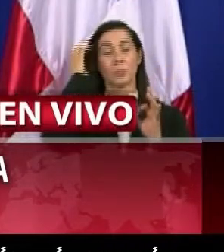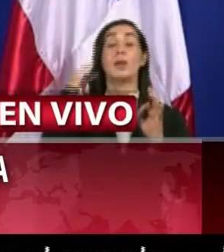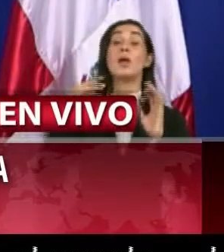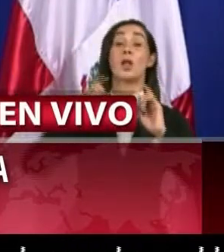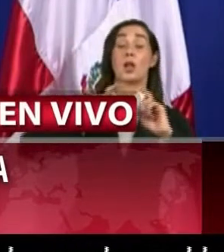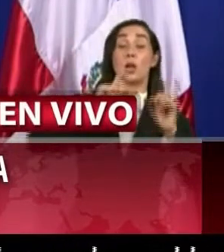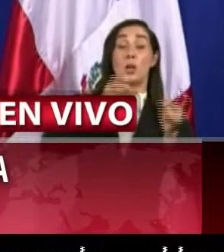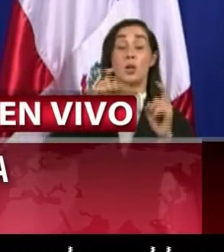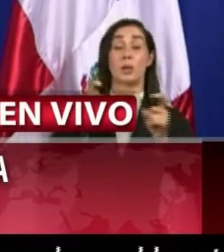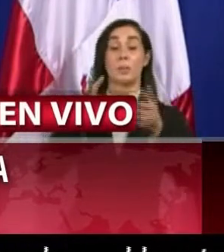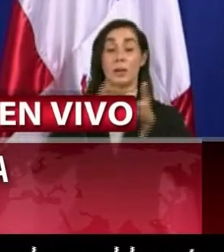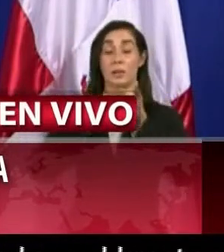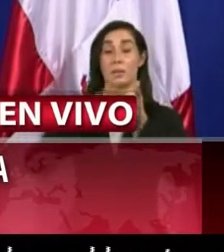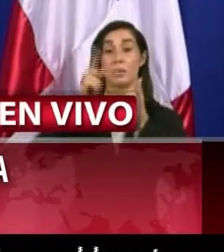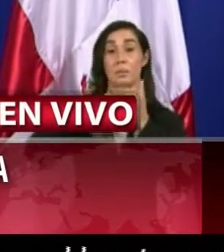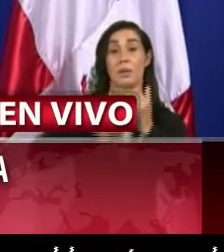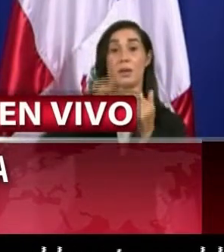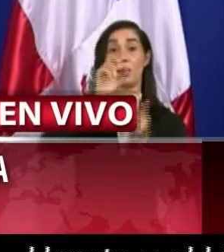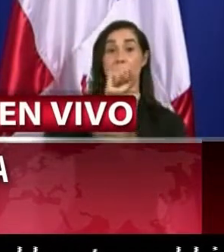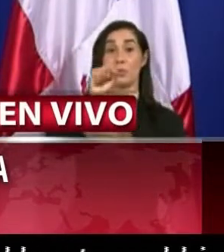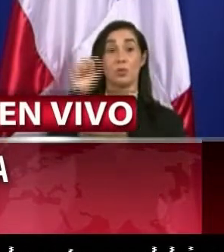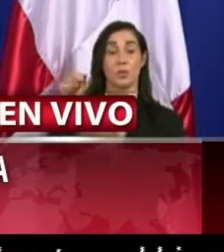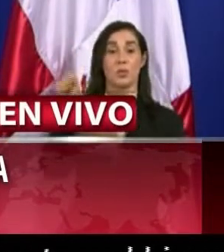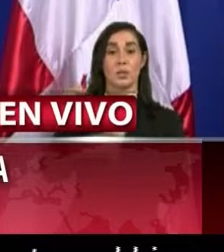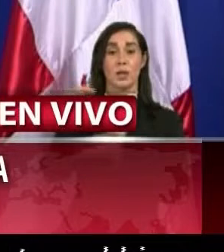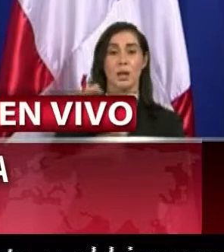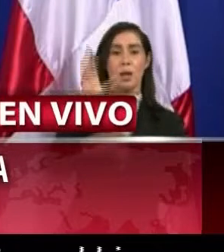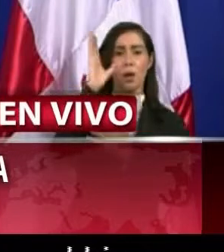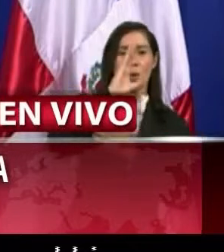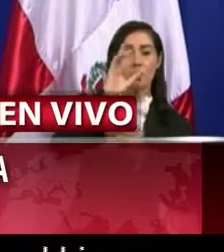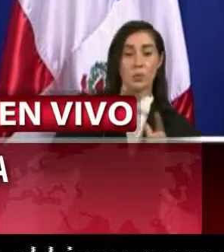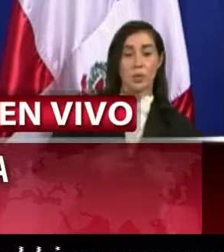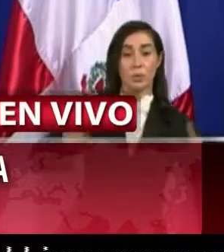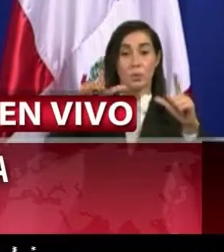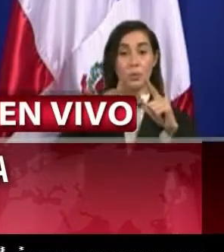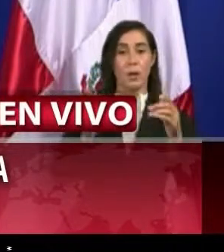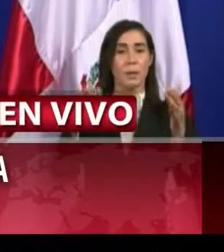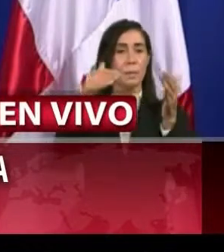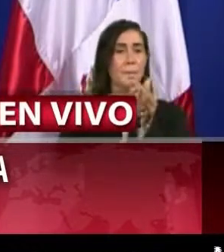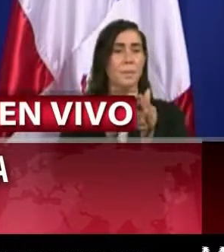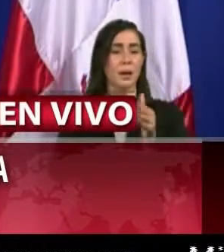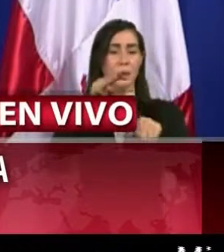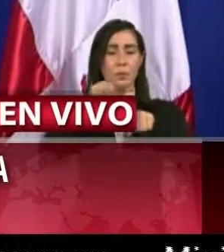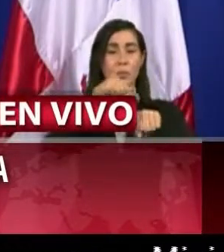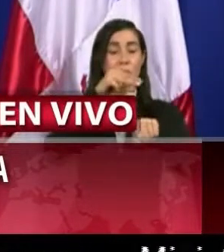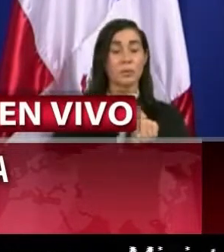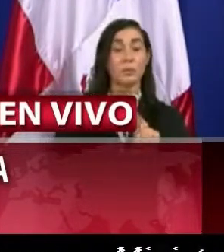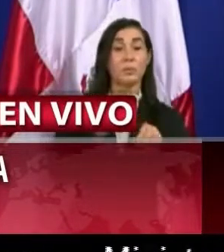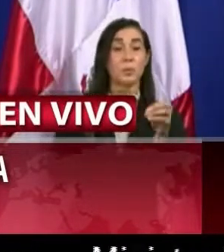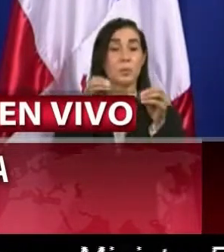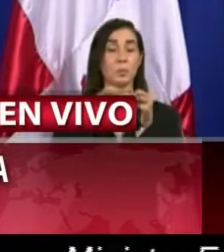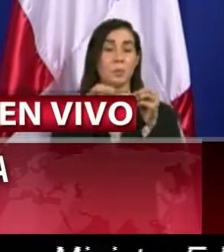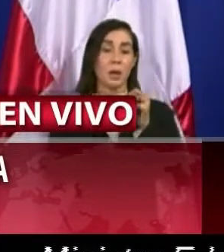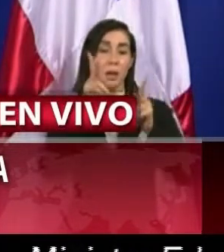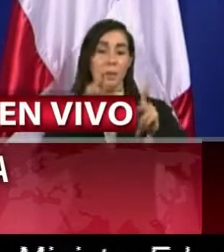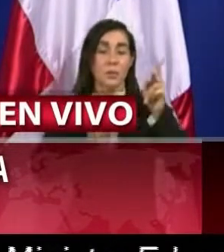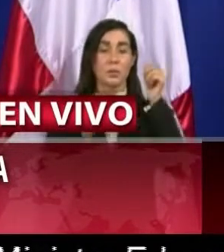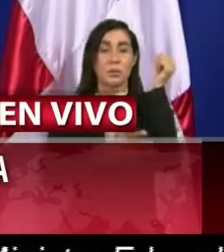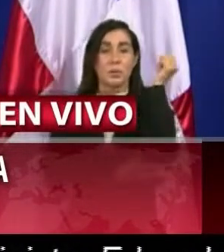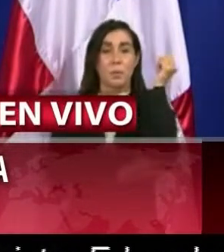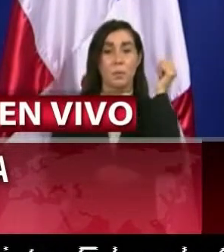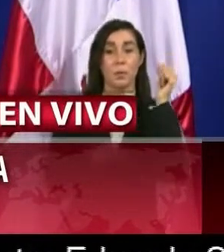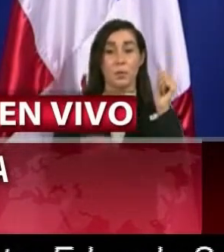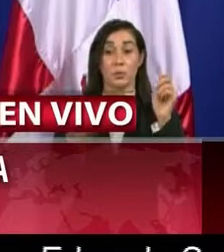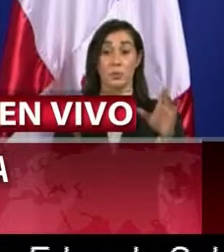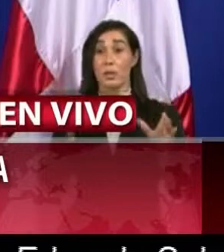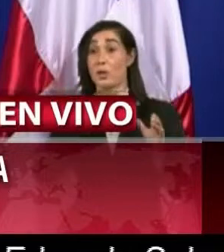repartos que realiza el Plan Social priorizan los barrios, distritos municipales y municipios donde la cobertura